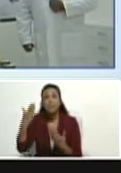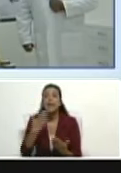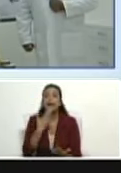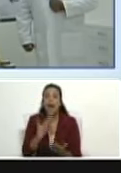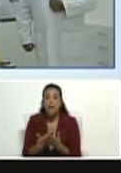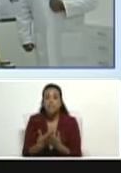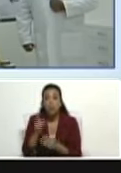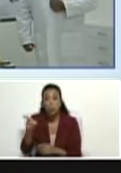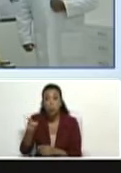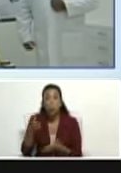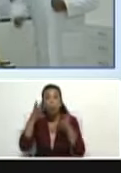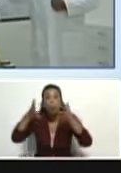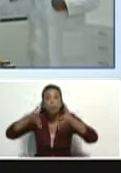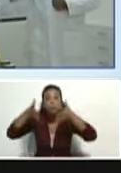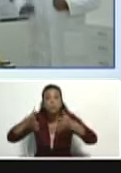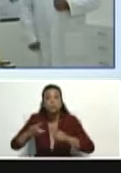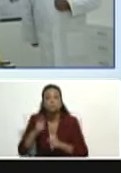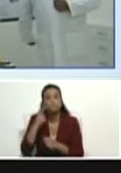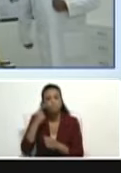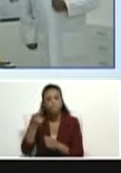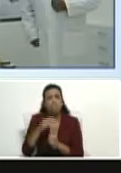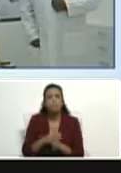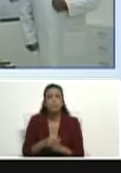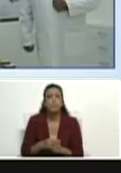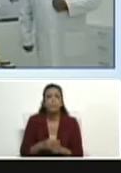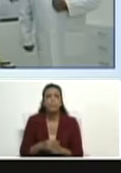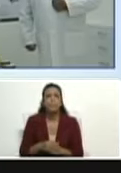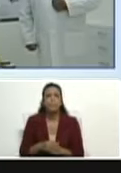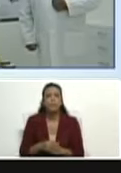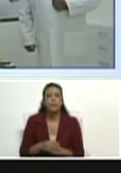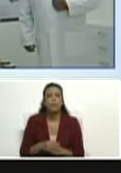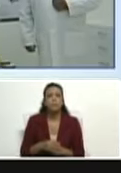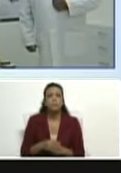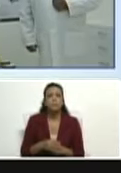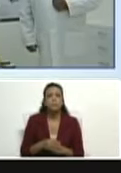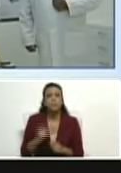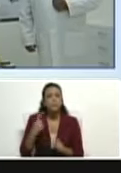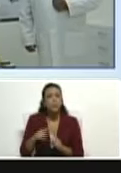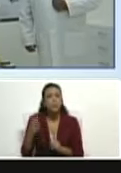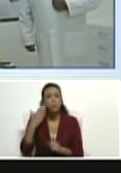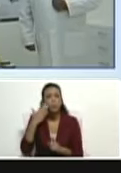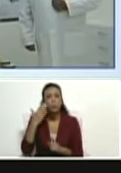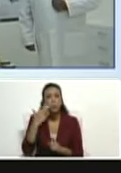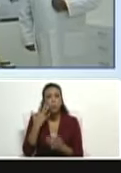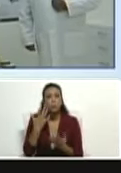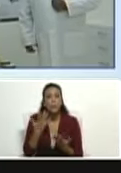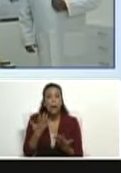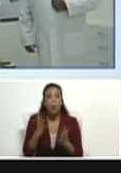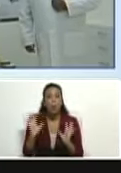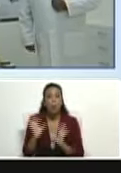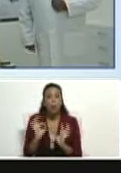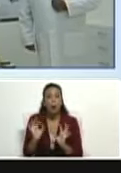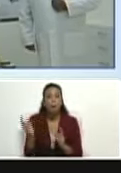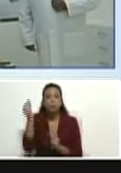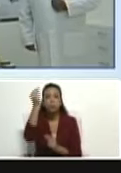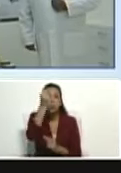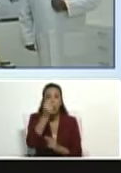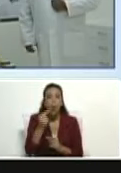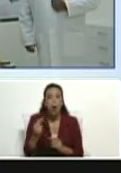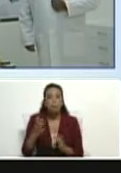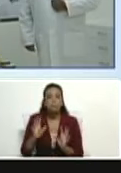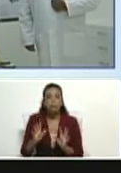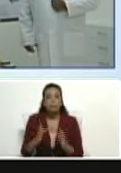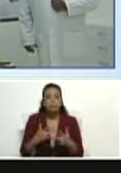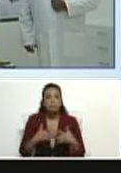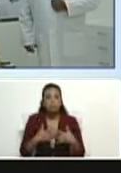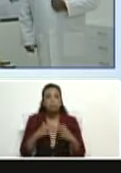gracias por tus consejos, chico. Pero no tengo ni una larva en mi alma.